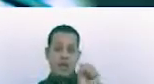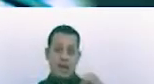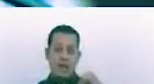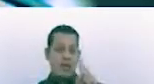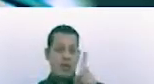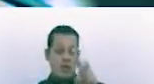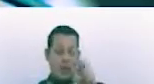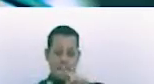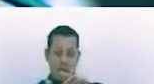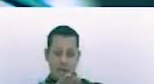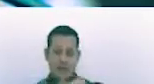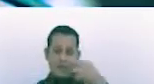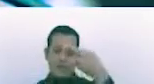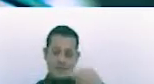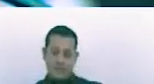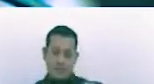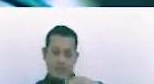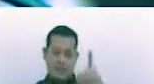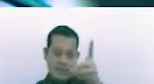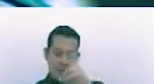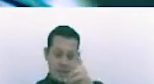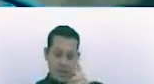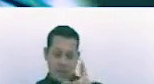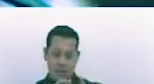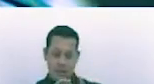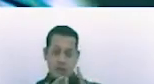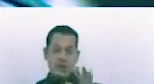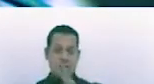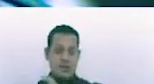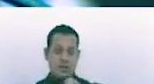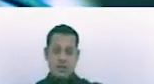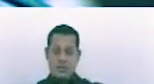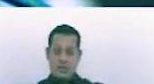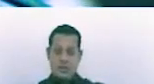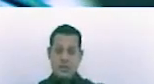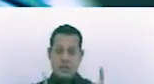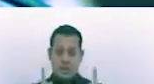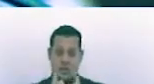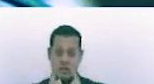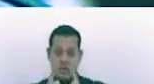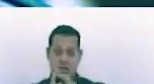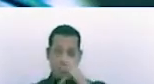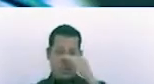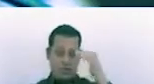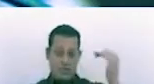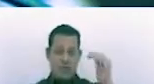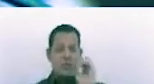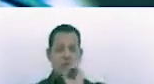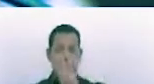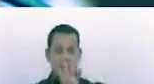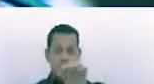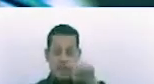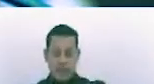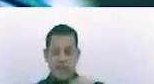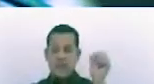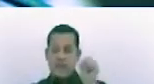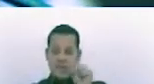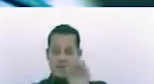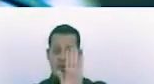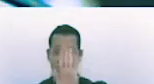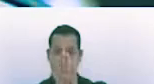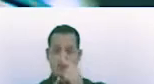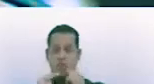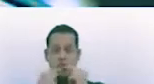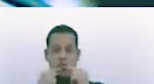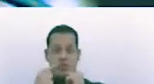han leído realmente el decreto. A los salvadoreños que se encuentran en el país, decirles que sí, es su